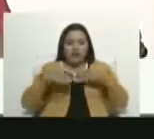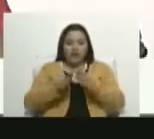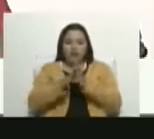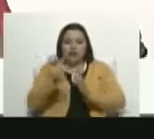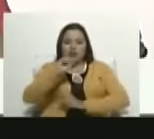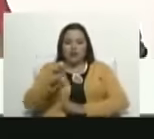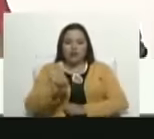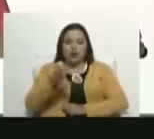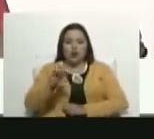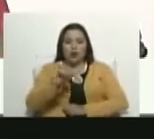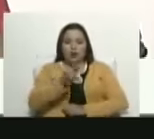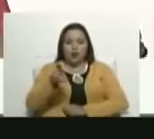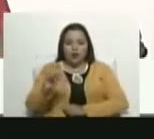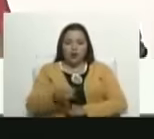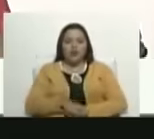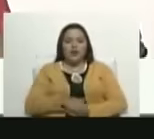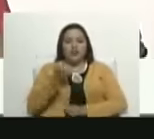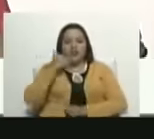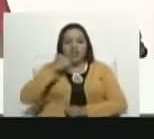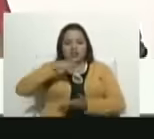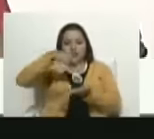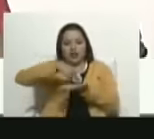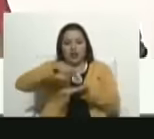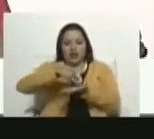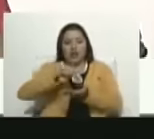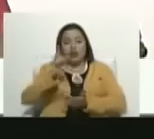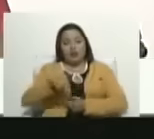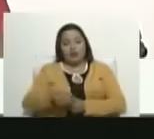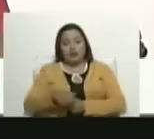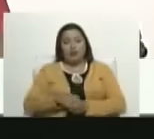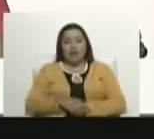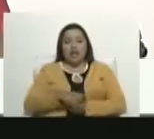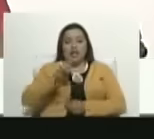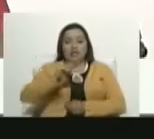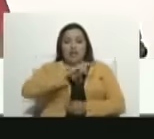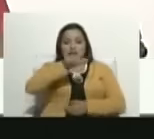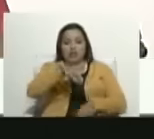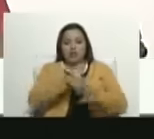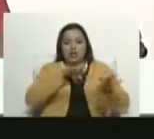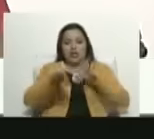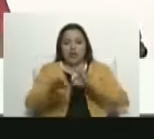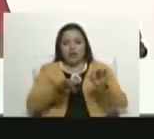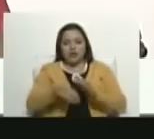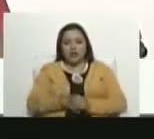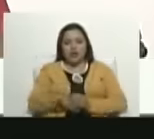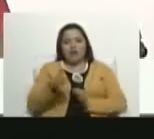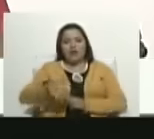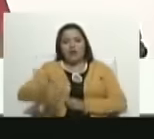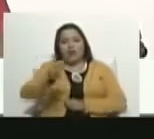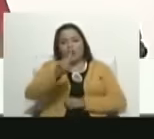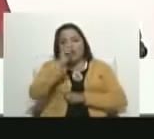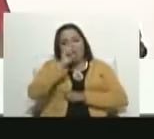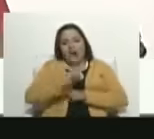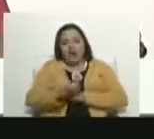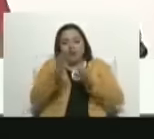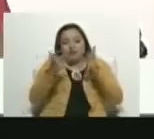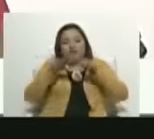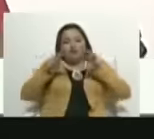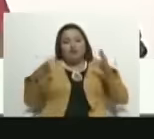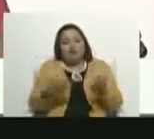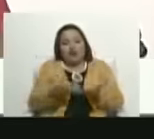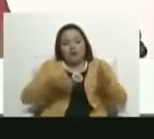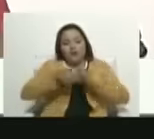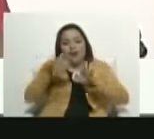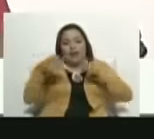Día Nacional del Teatro, 2 años del récord Guinness más grande del mundo con la Orquesta Sinfónica